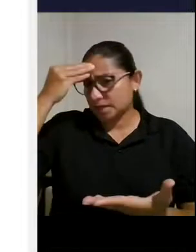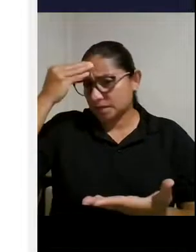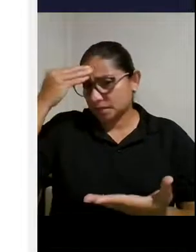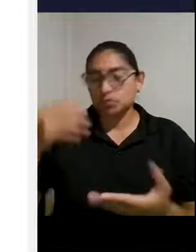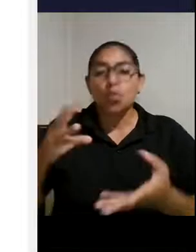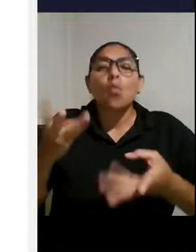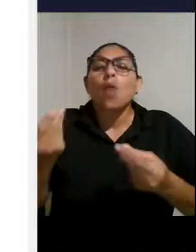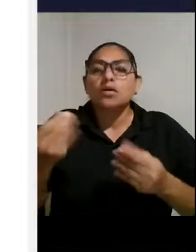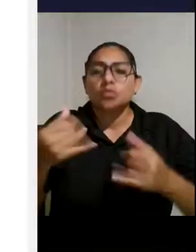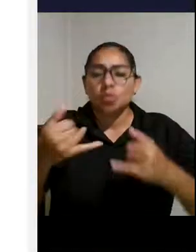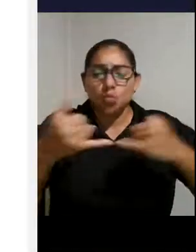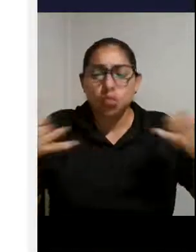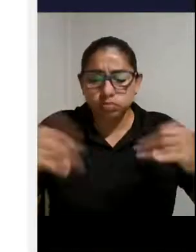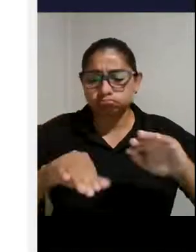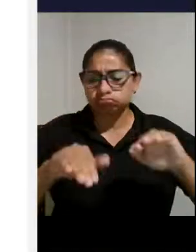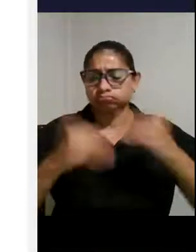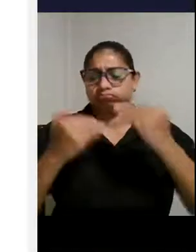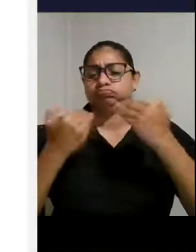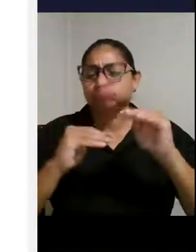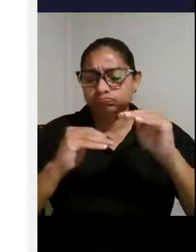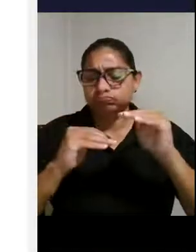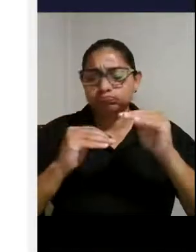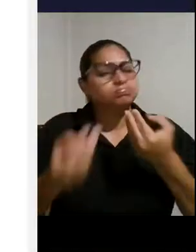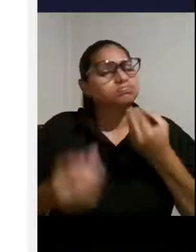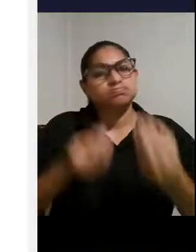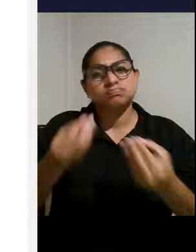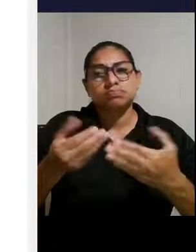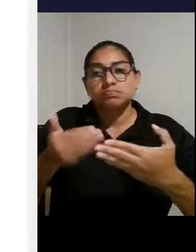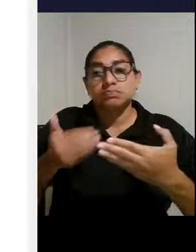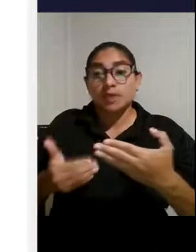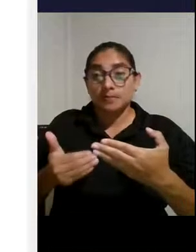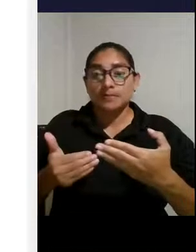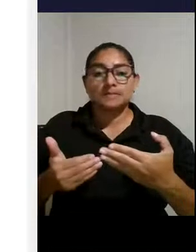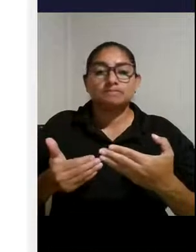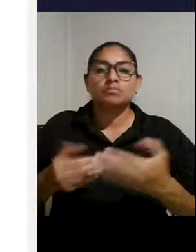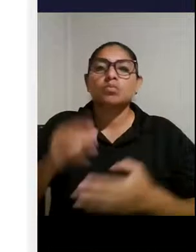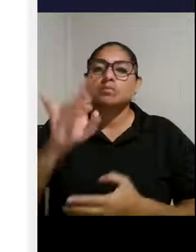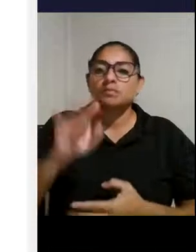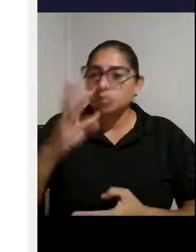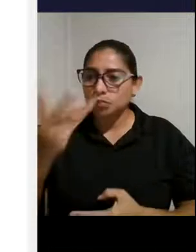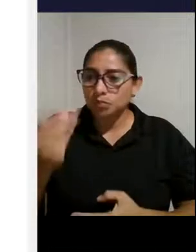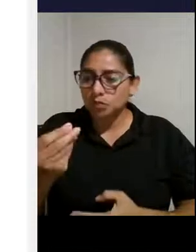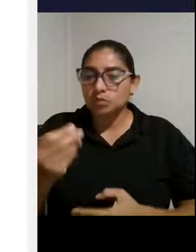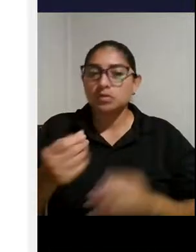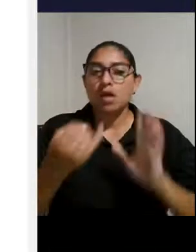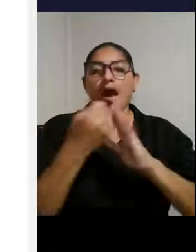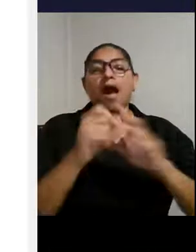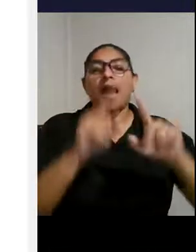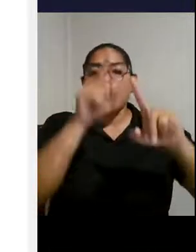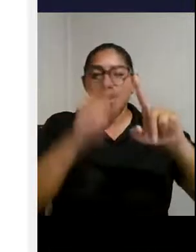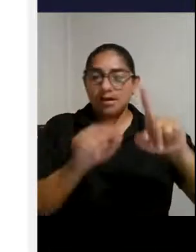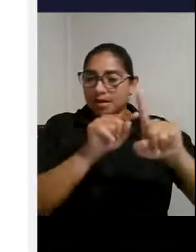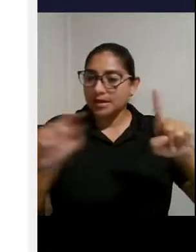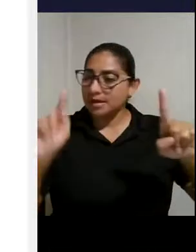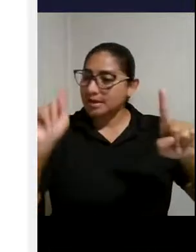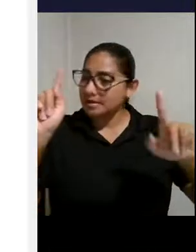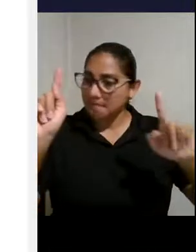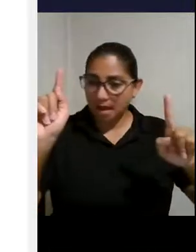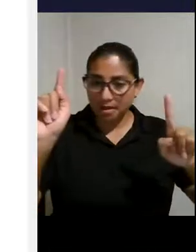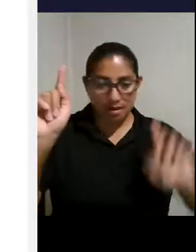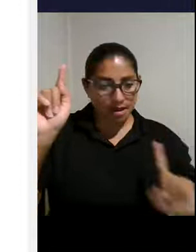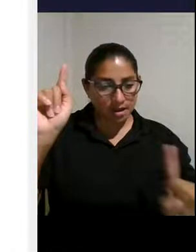límite, nosotros lo que procedemos es a realizar el cálculo de una imagen. En el caso de que